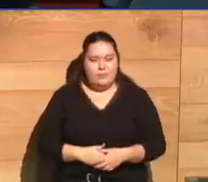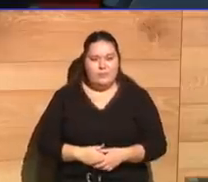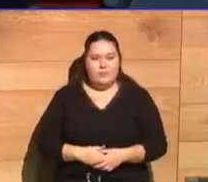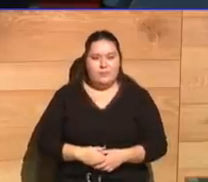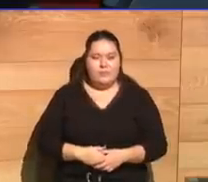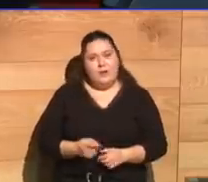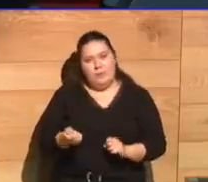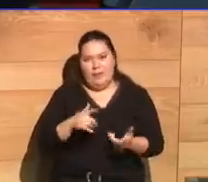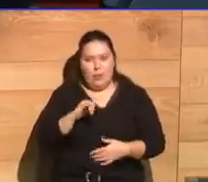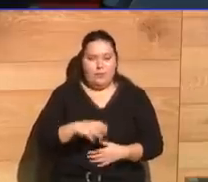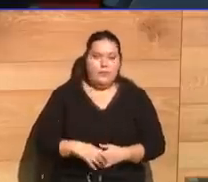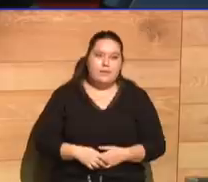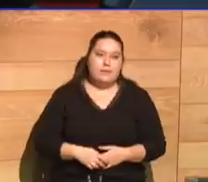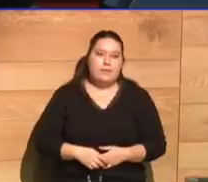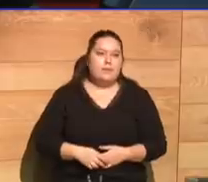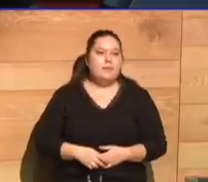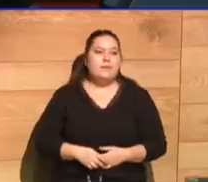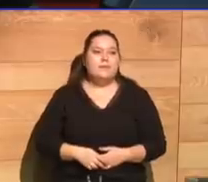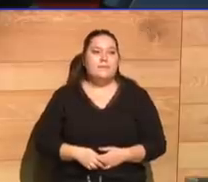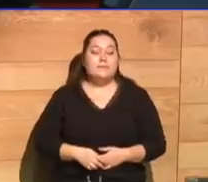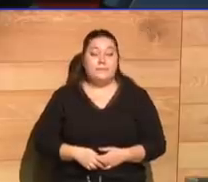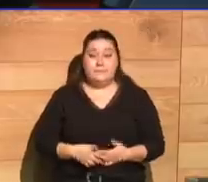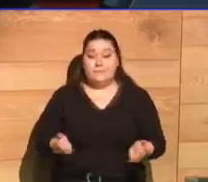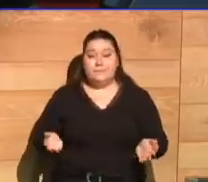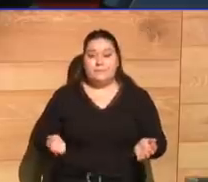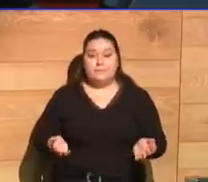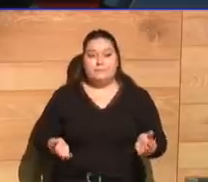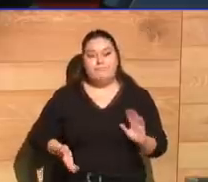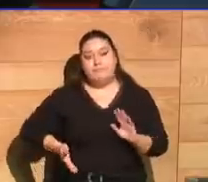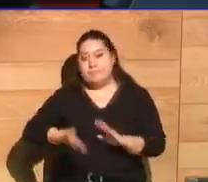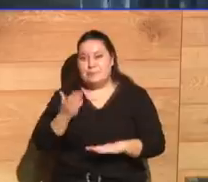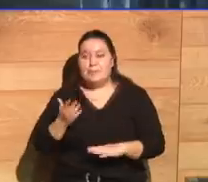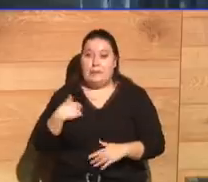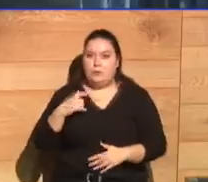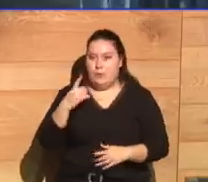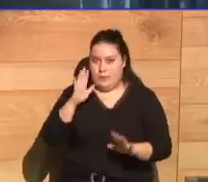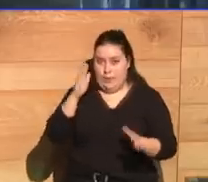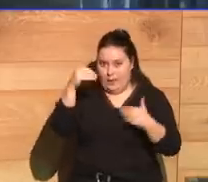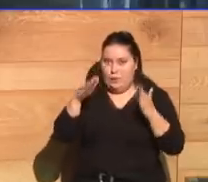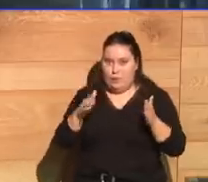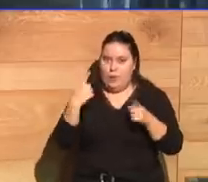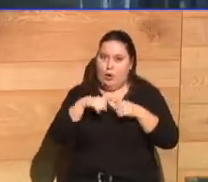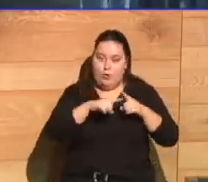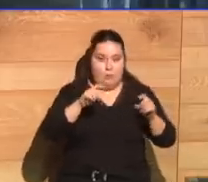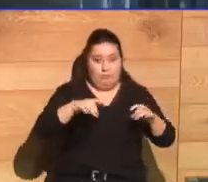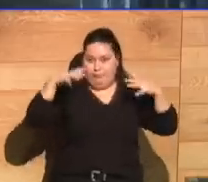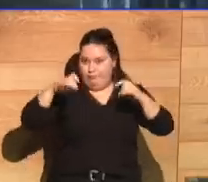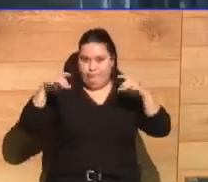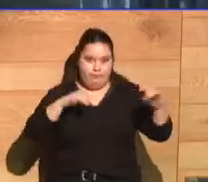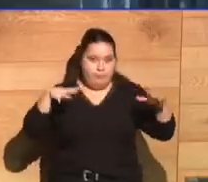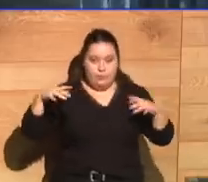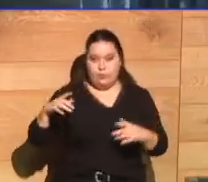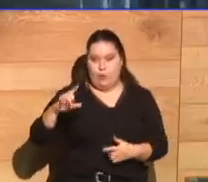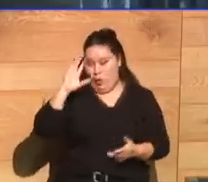Tienen similitudes. Y entonces Puzo acepta, se marcha a las oficinas. Y aquí, atención, porque aquí empiezan a ocurrir milagros. Es toda una locura,